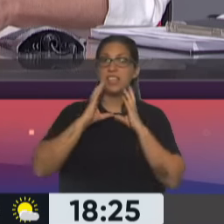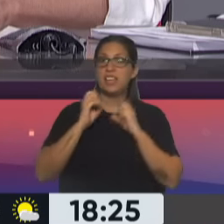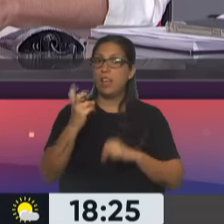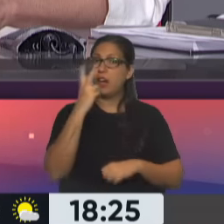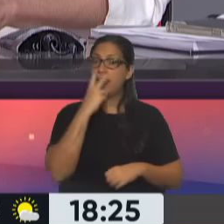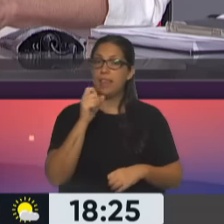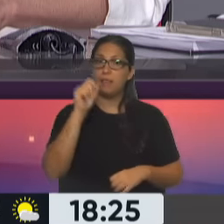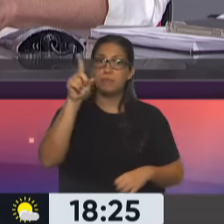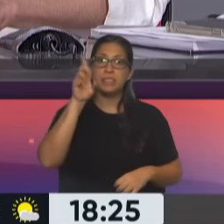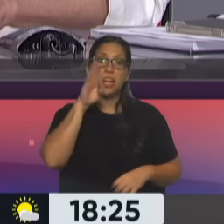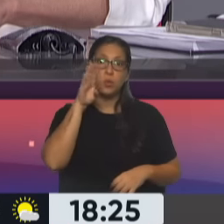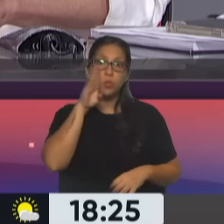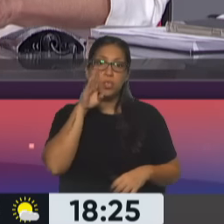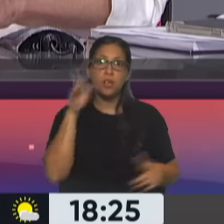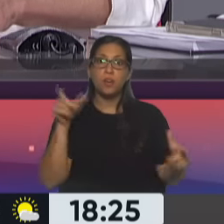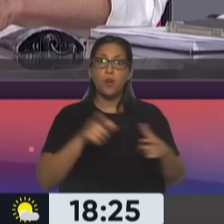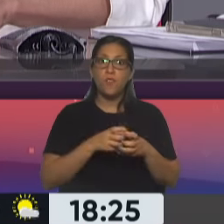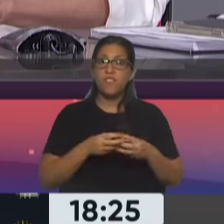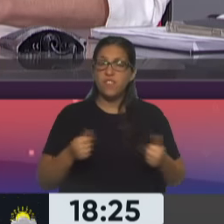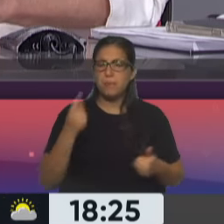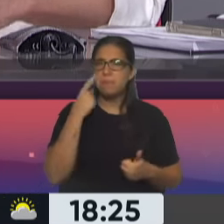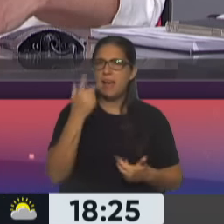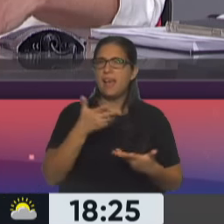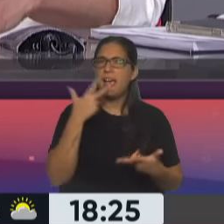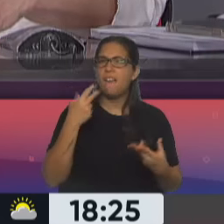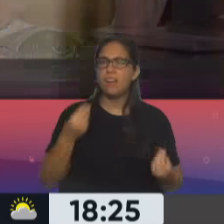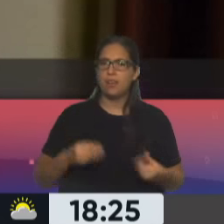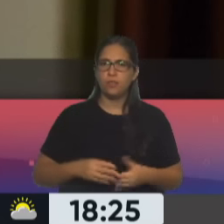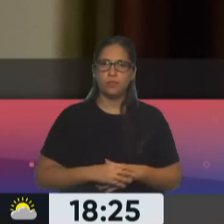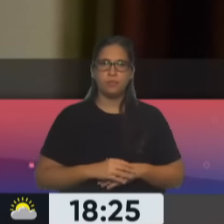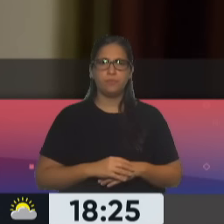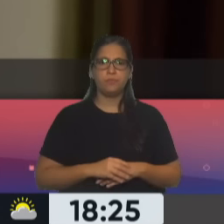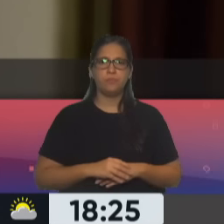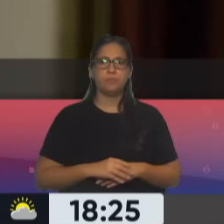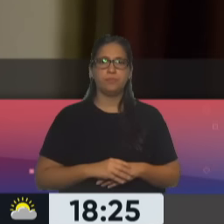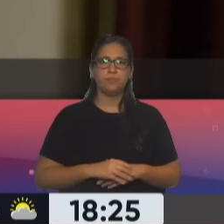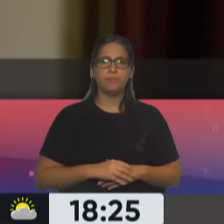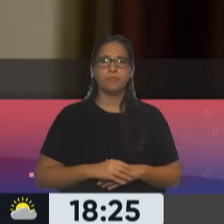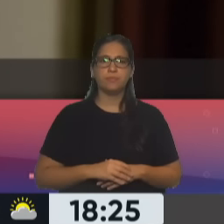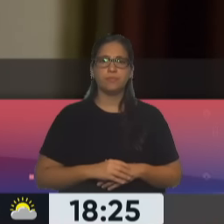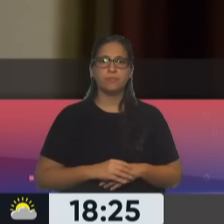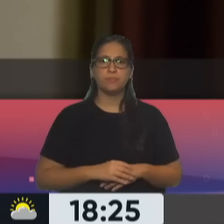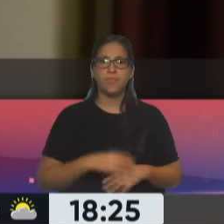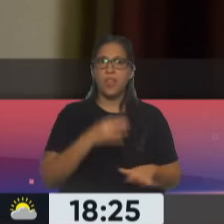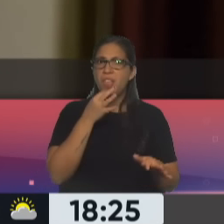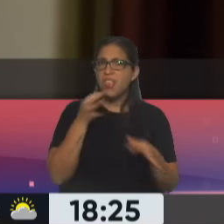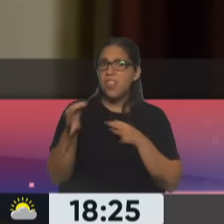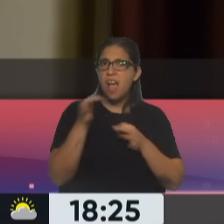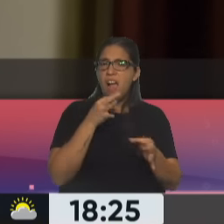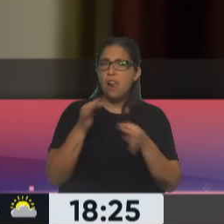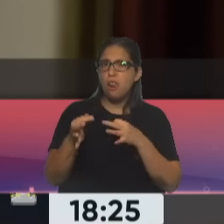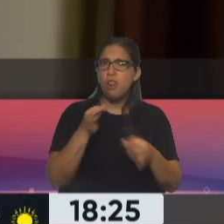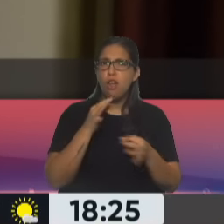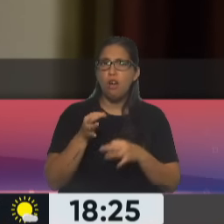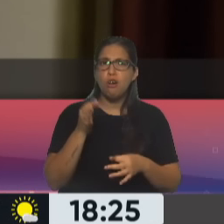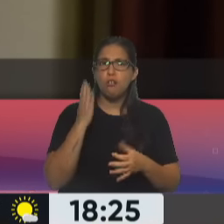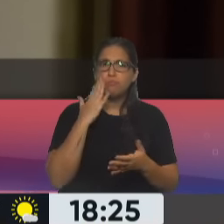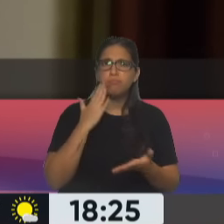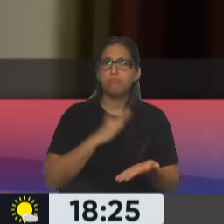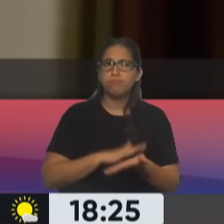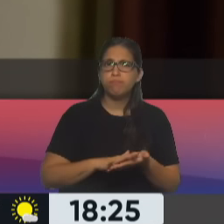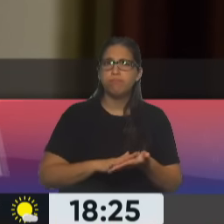secretario de Energía de los Estados Unidos. Presta atención a las declaraciones. Sea el diálogo diplomático, el